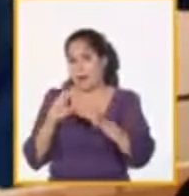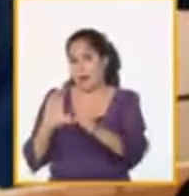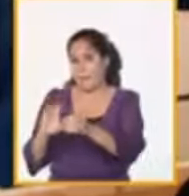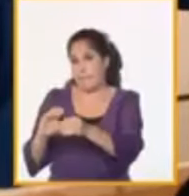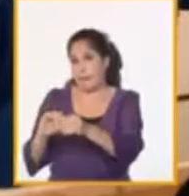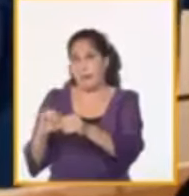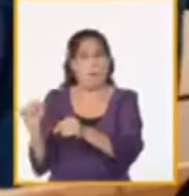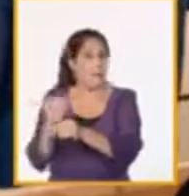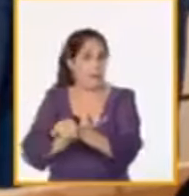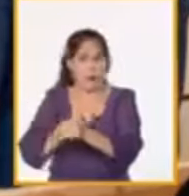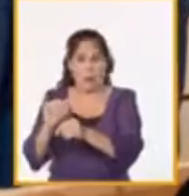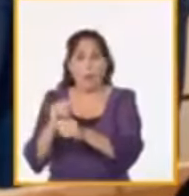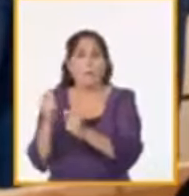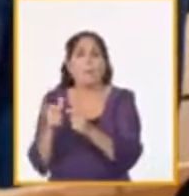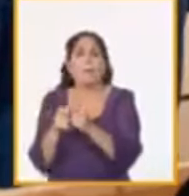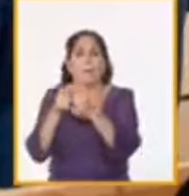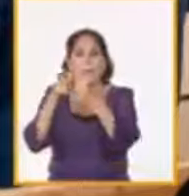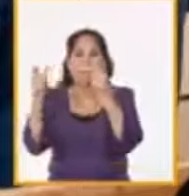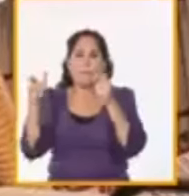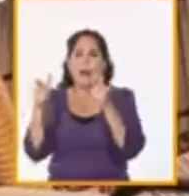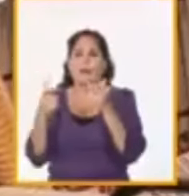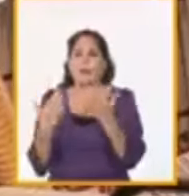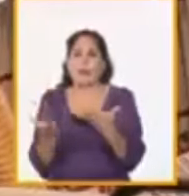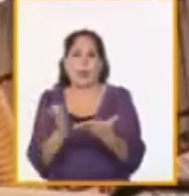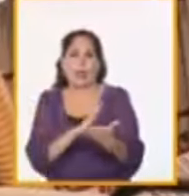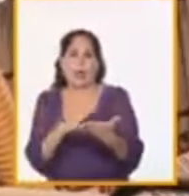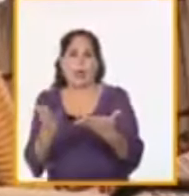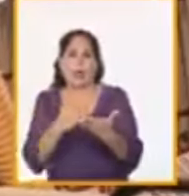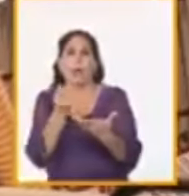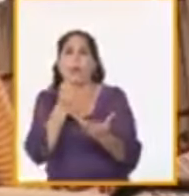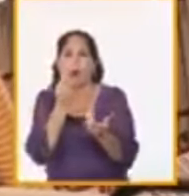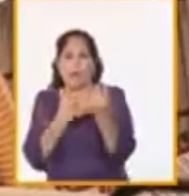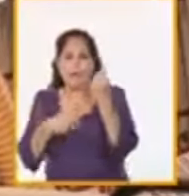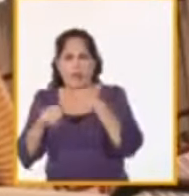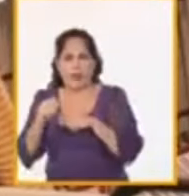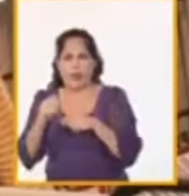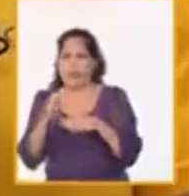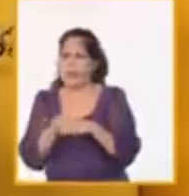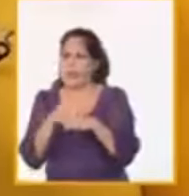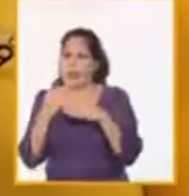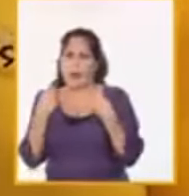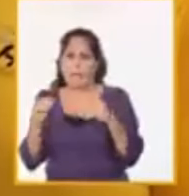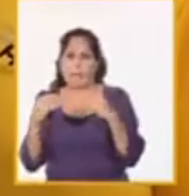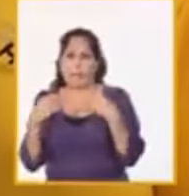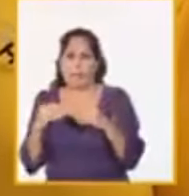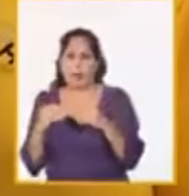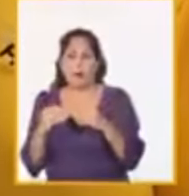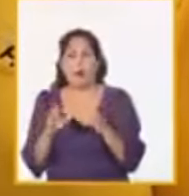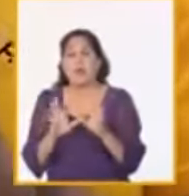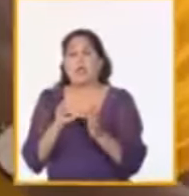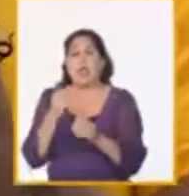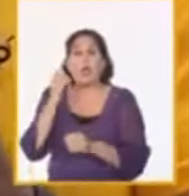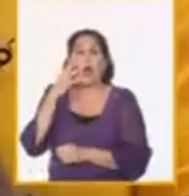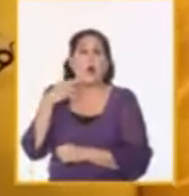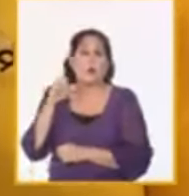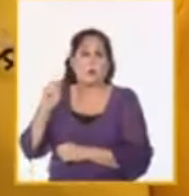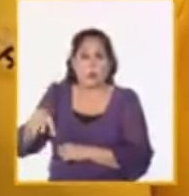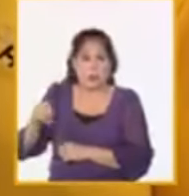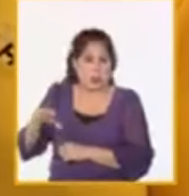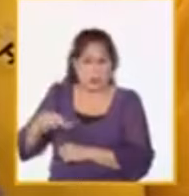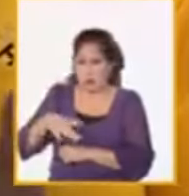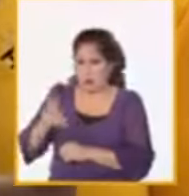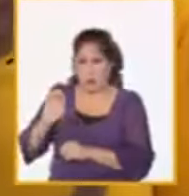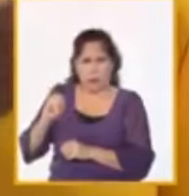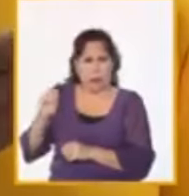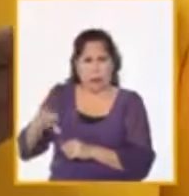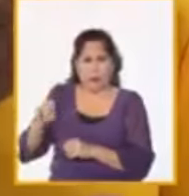entidad ampliar sus catálogos comerciales. El material que queda de rechazo de las soluciones de piezas